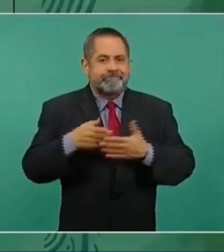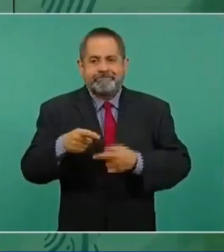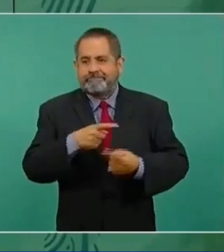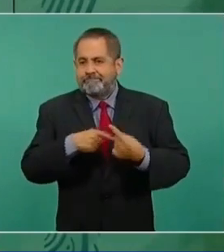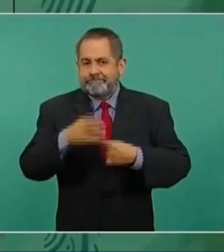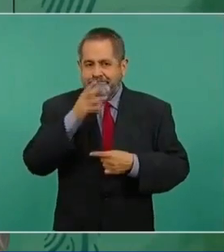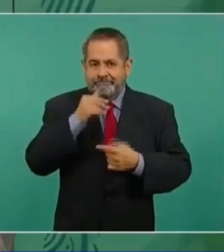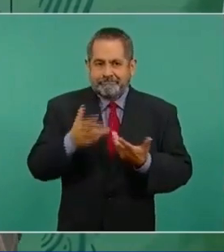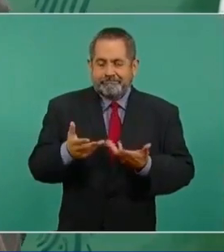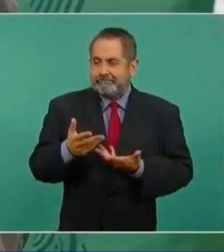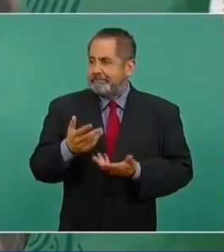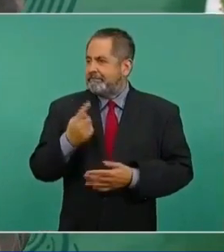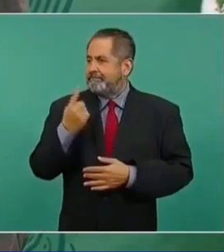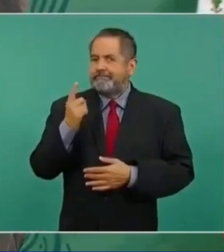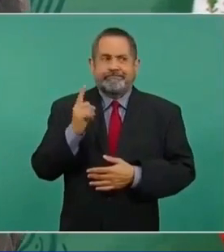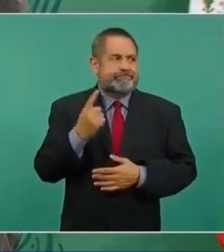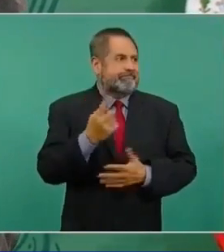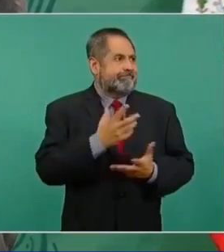como almas en pena.